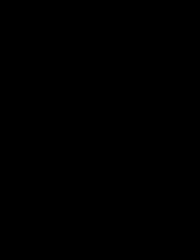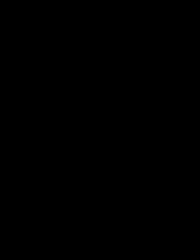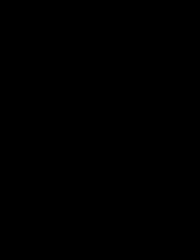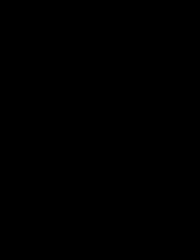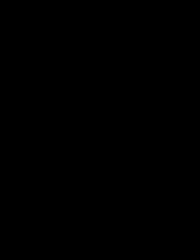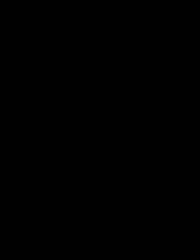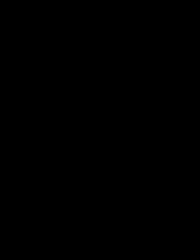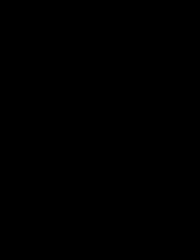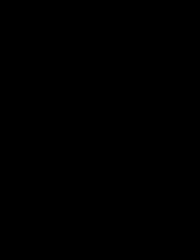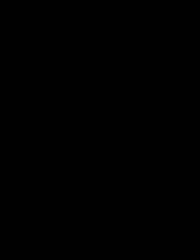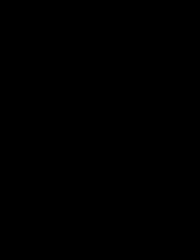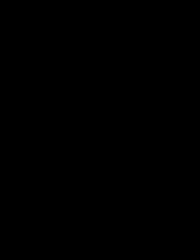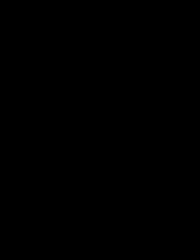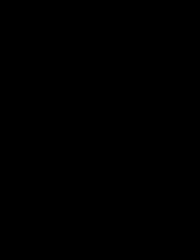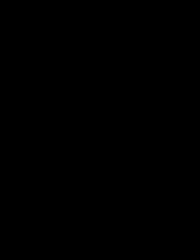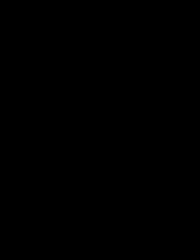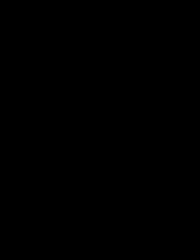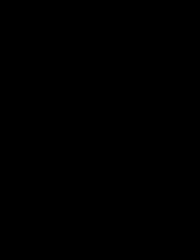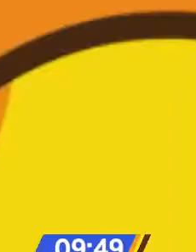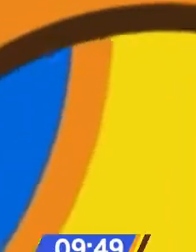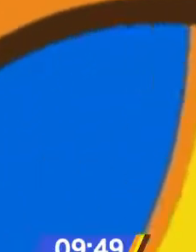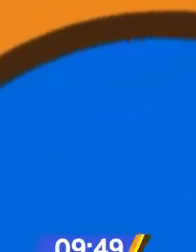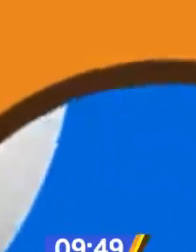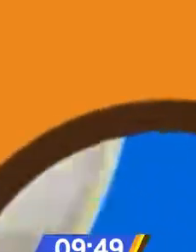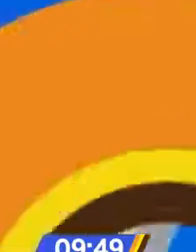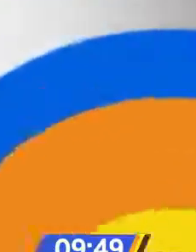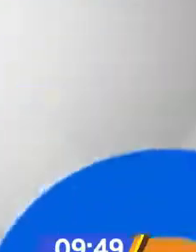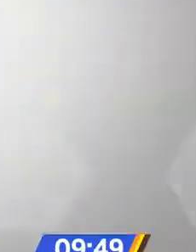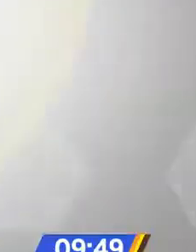Aquí en 13, Costa Rica Televisión.